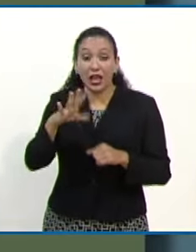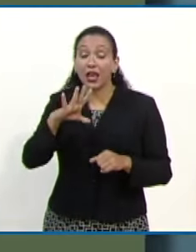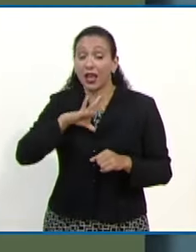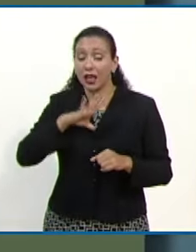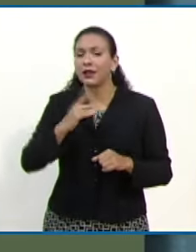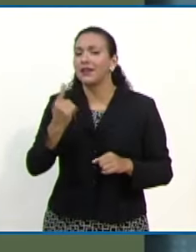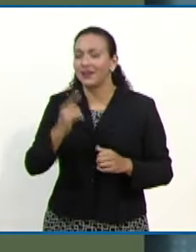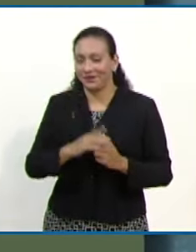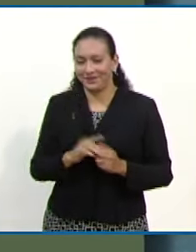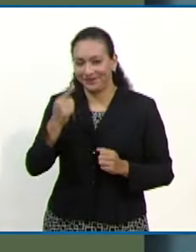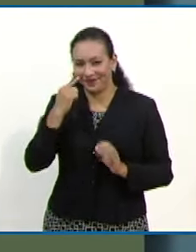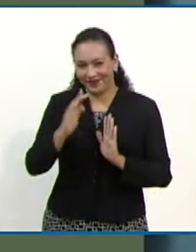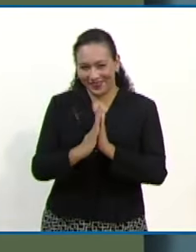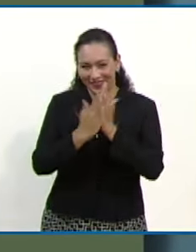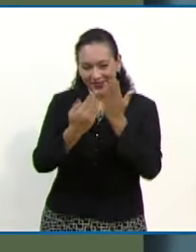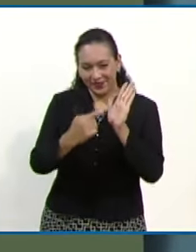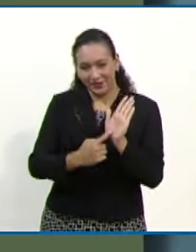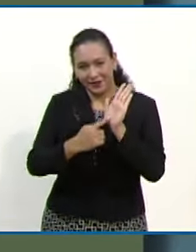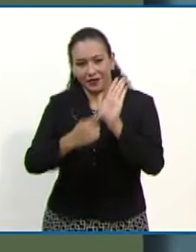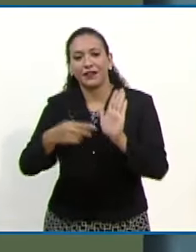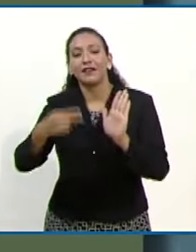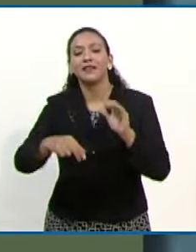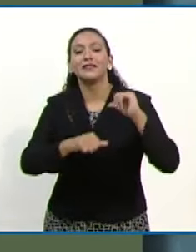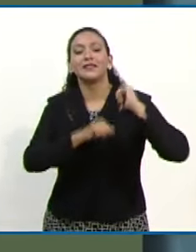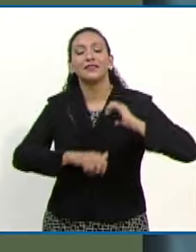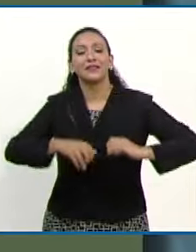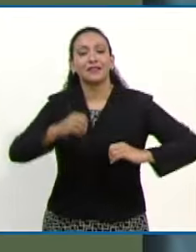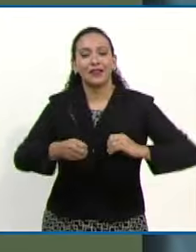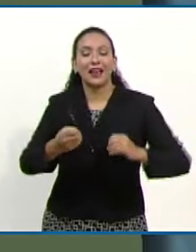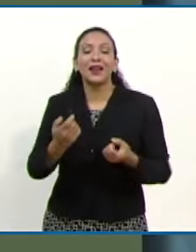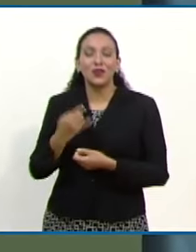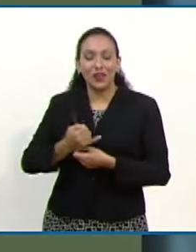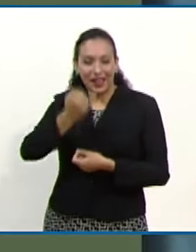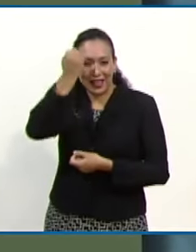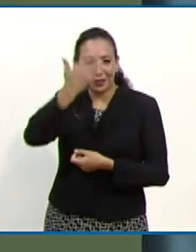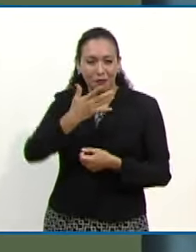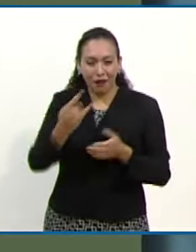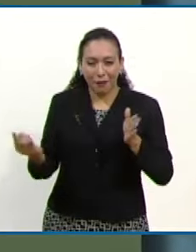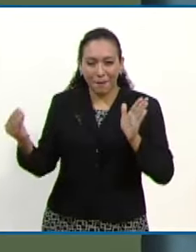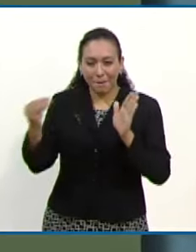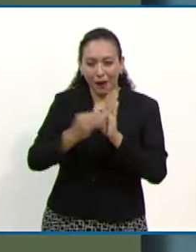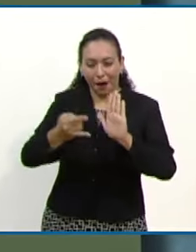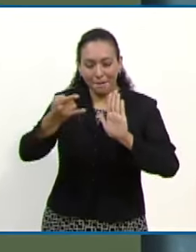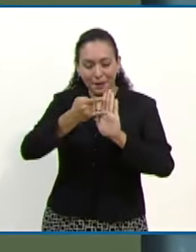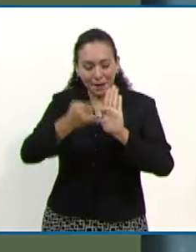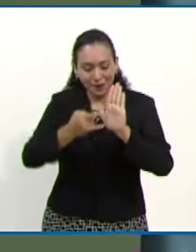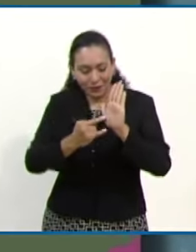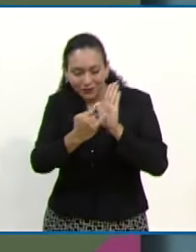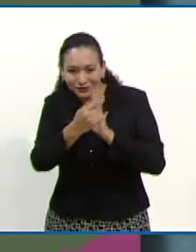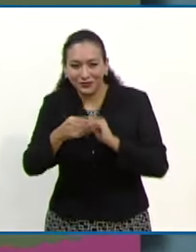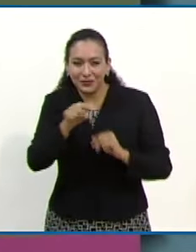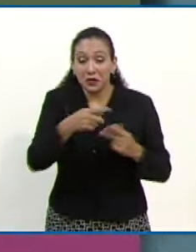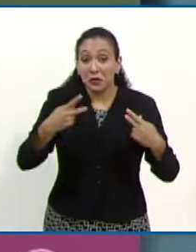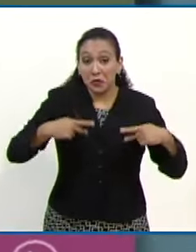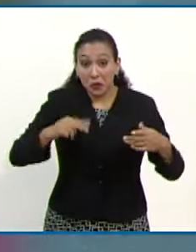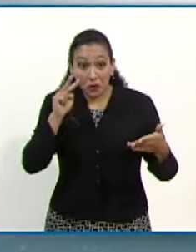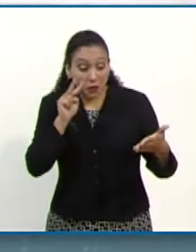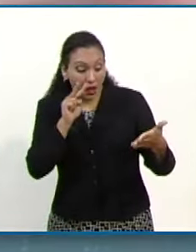se presentó el cuadernillo El Poder Judicial Ilustrado, en donde el público podrá conocer información sobre